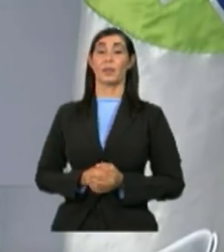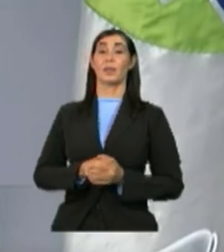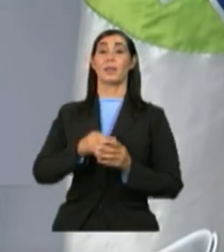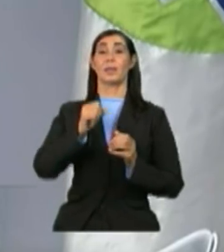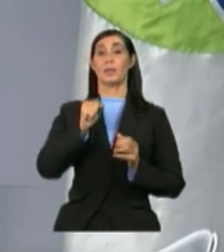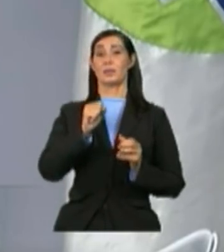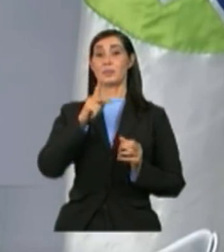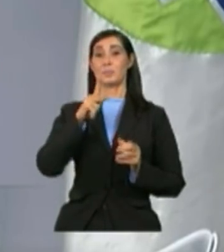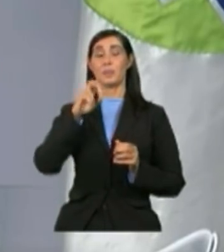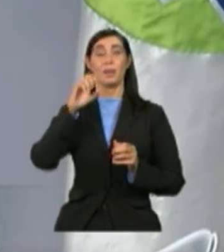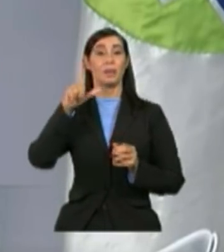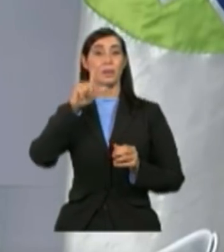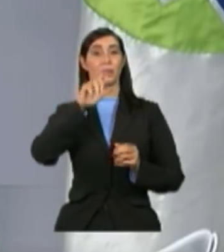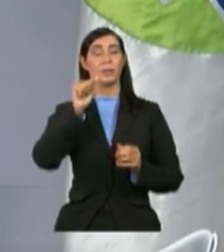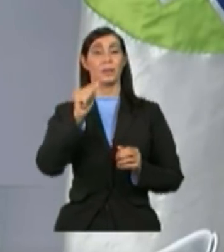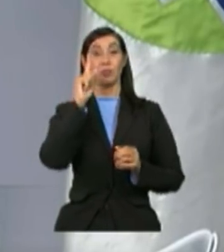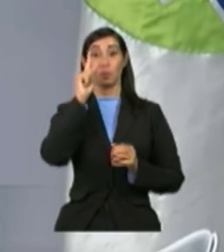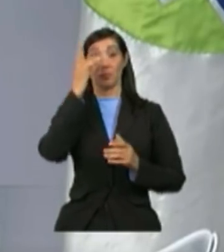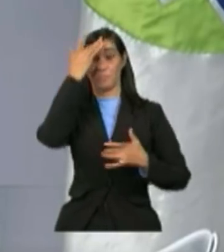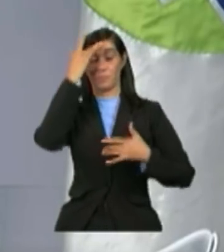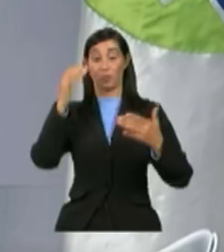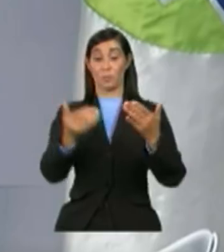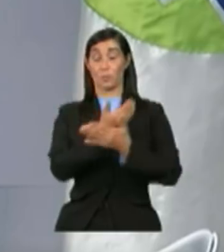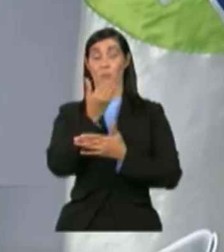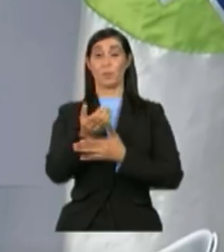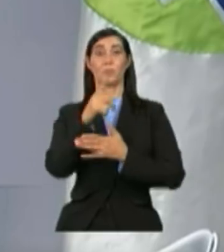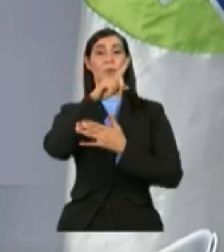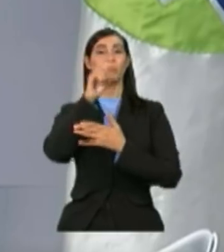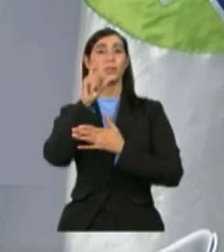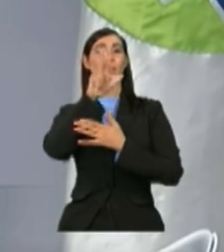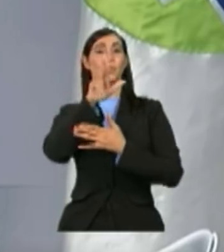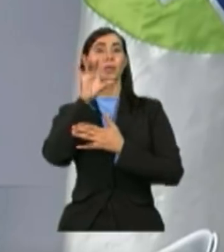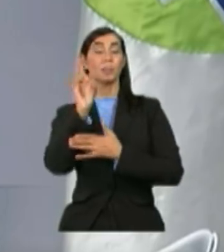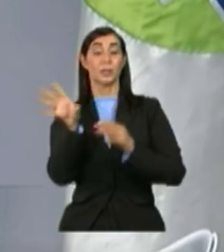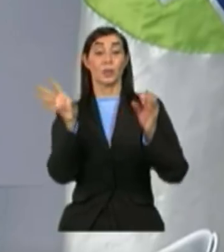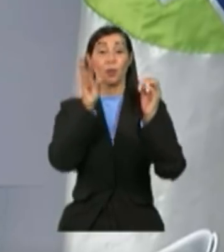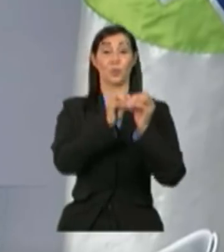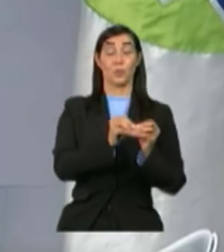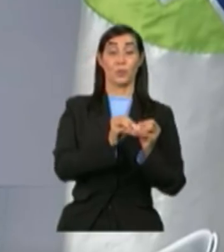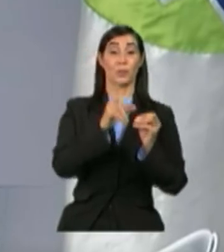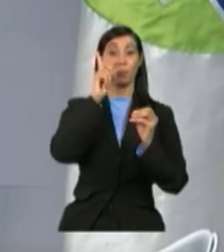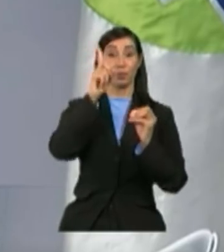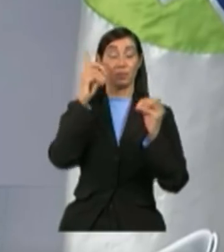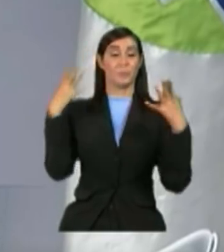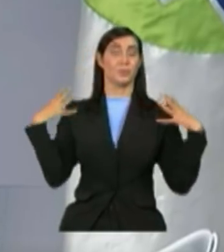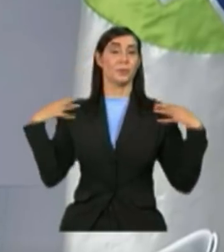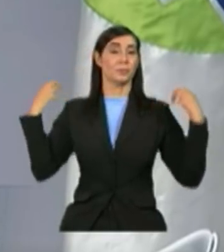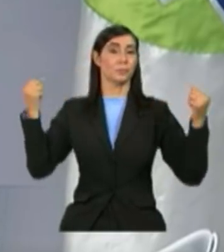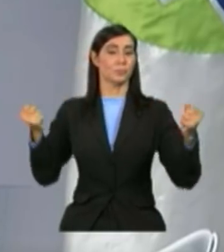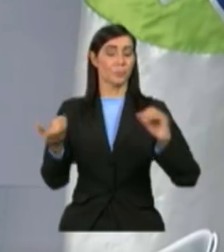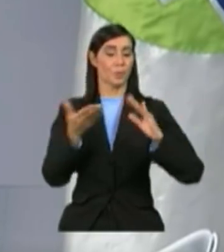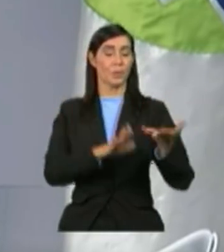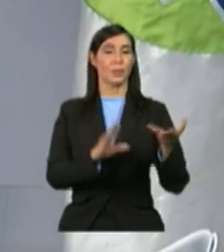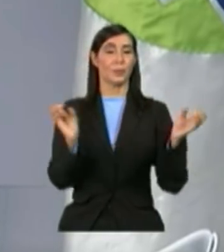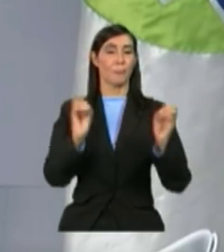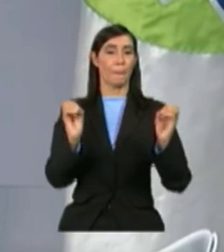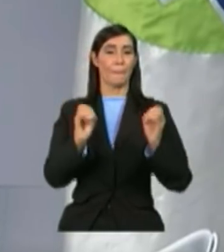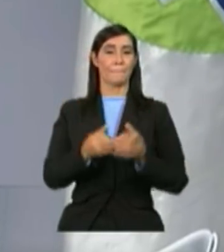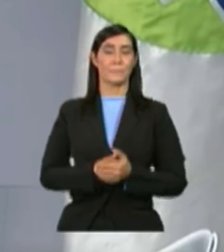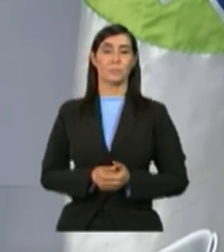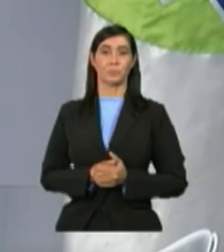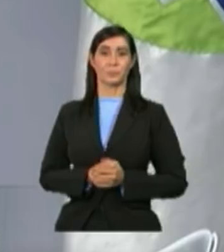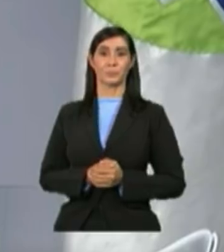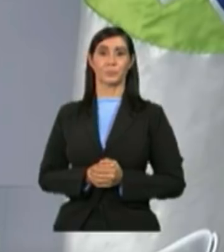Espaillat, un caso nuevo, 138 acumulados, 1 recuperado, ningún